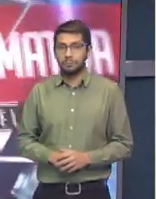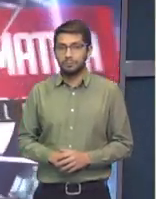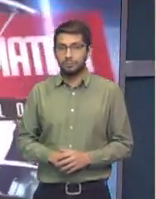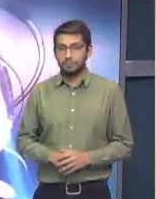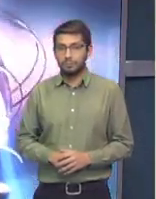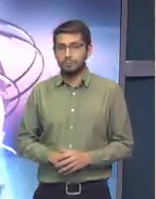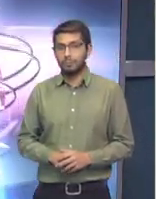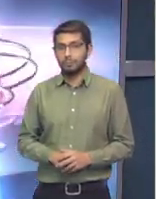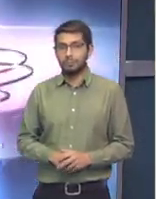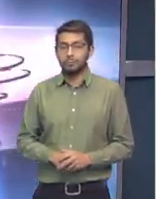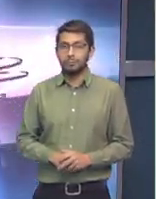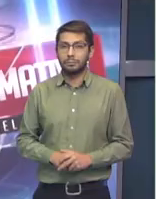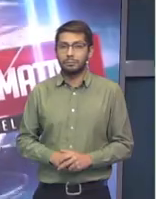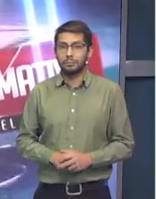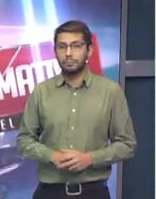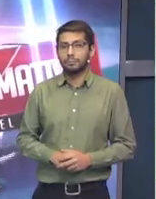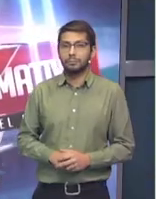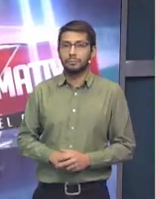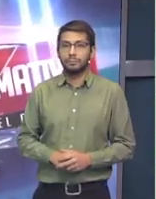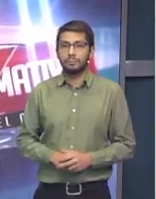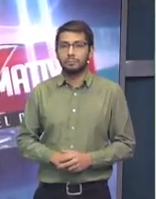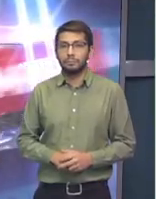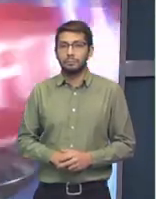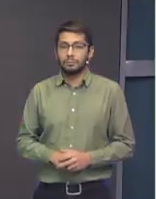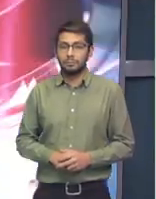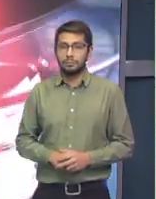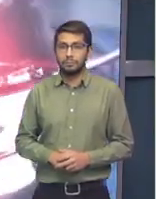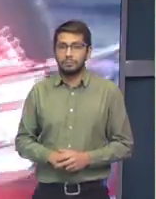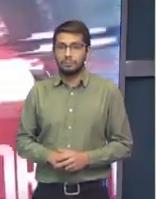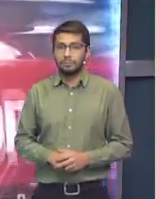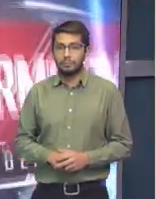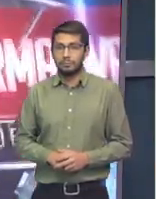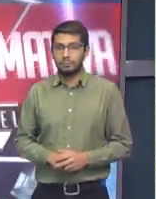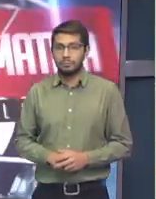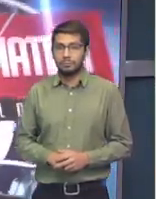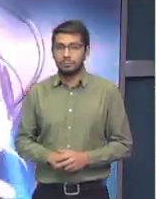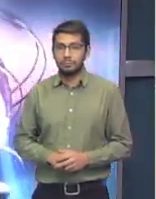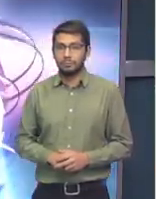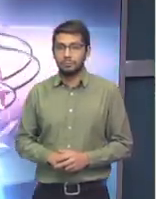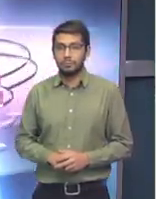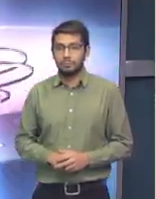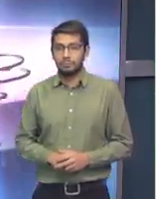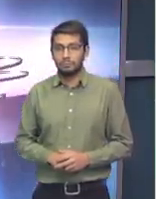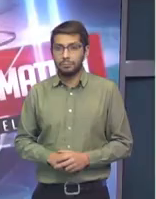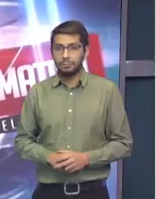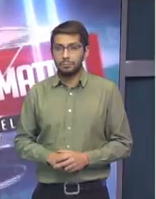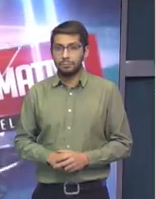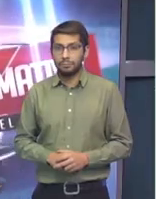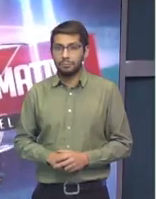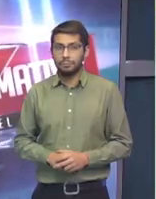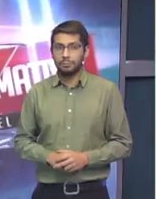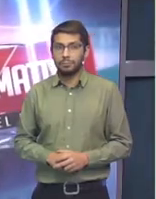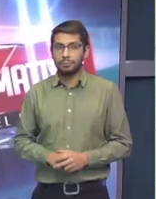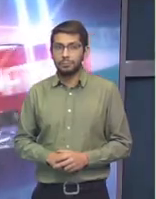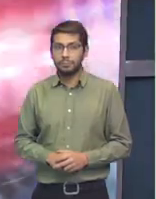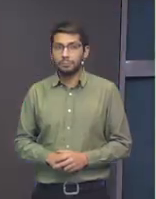calle Calabrini y Ortiz. Ahí vamos a tener una zona, ya en una calle lateral del estacionamiento del Hiper, vamos a tener una zona para que puedan esperar